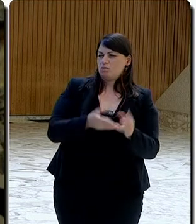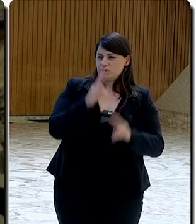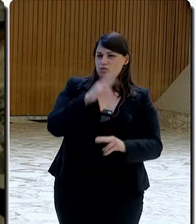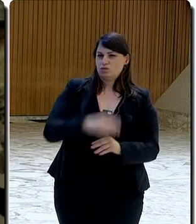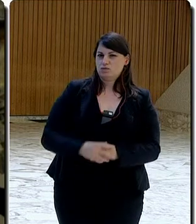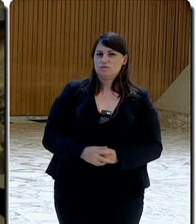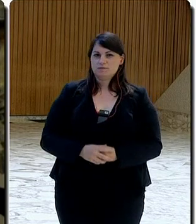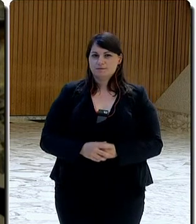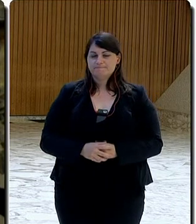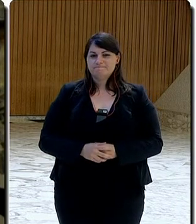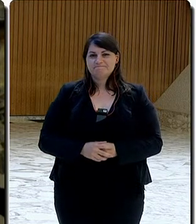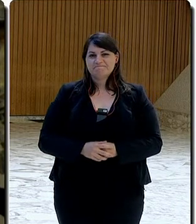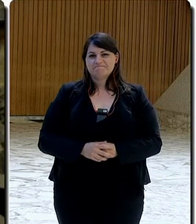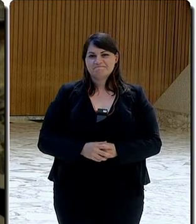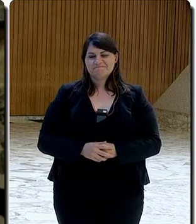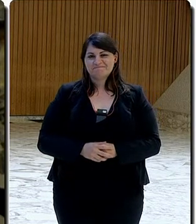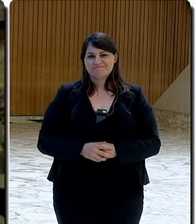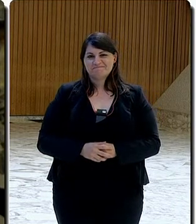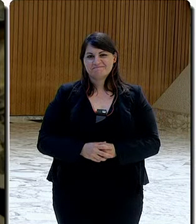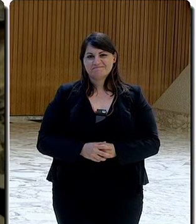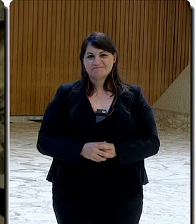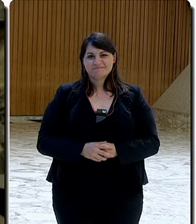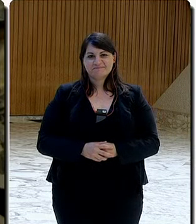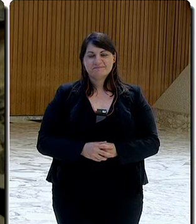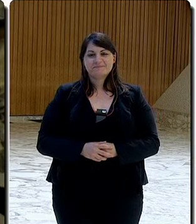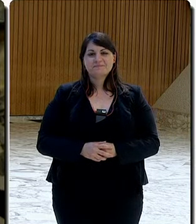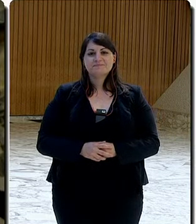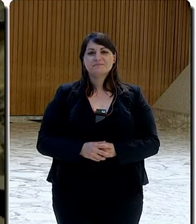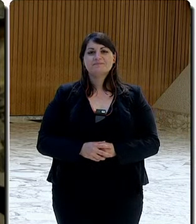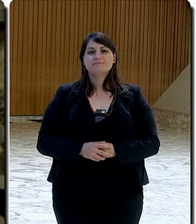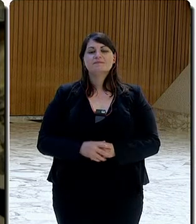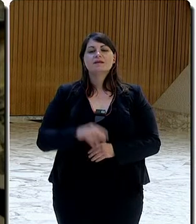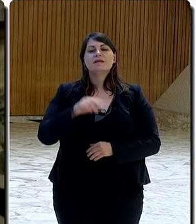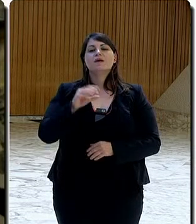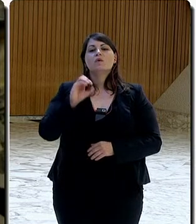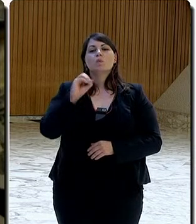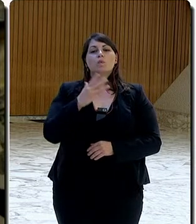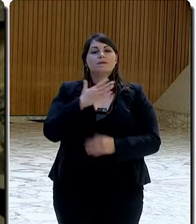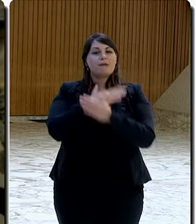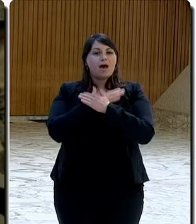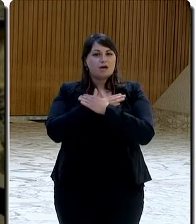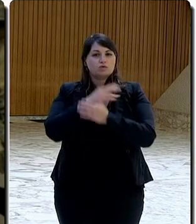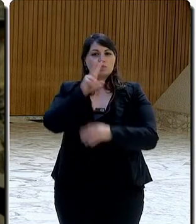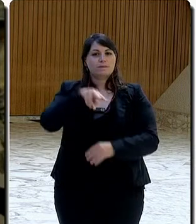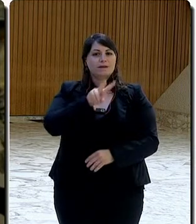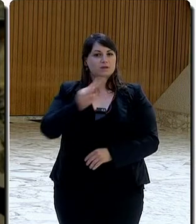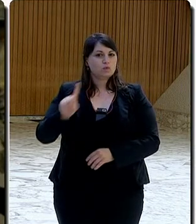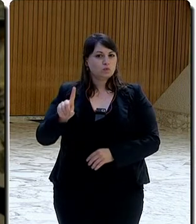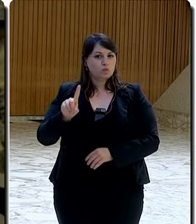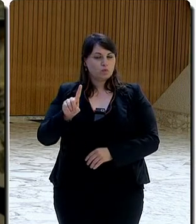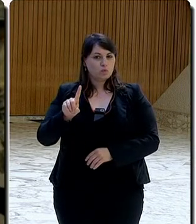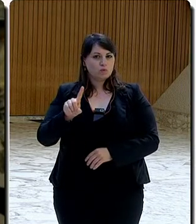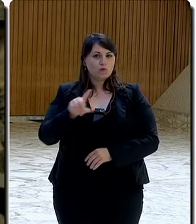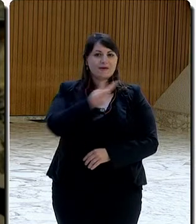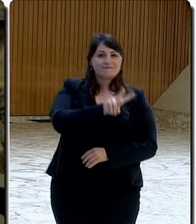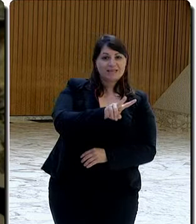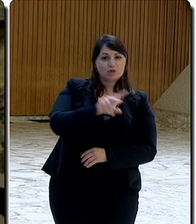El 15 de mayo del pasado año 2021, nuestros nietos Víctor y Pablo fueron